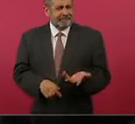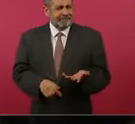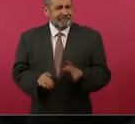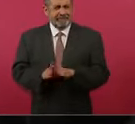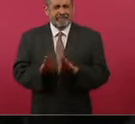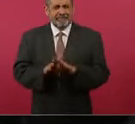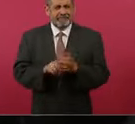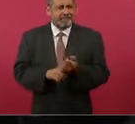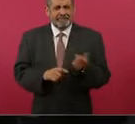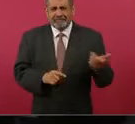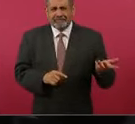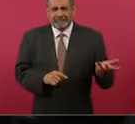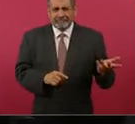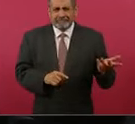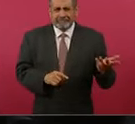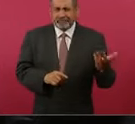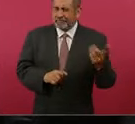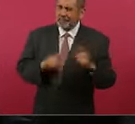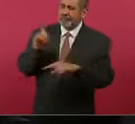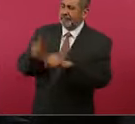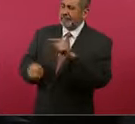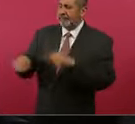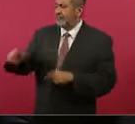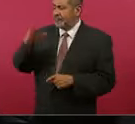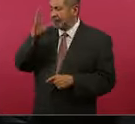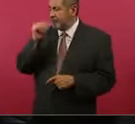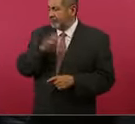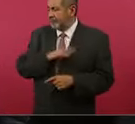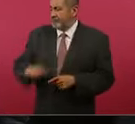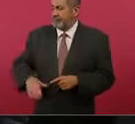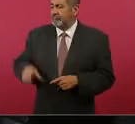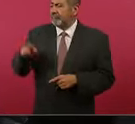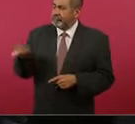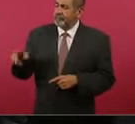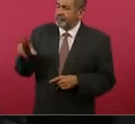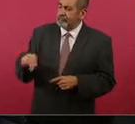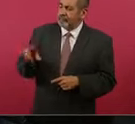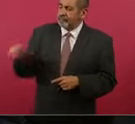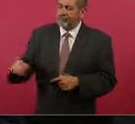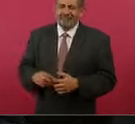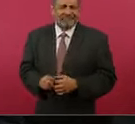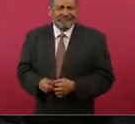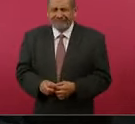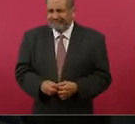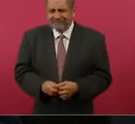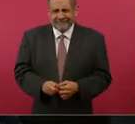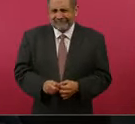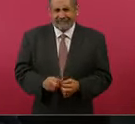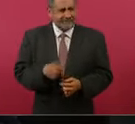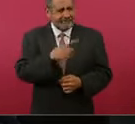confirman el quitarle las candidaturas. Es muy antidemocrático.